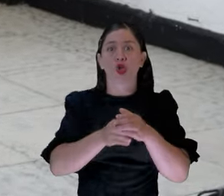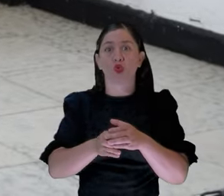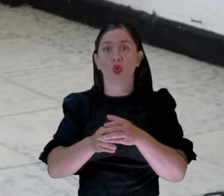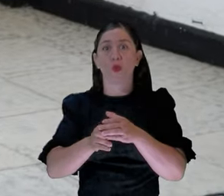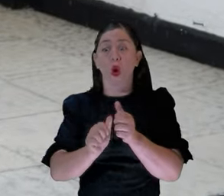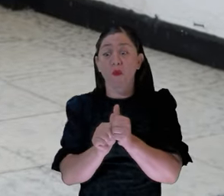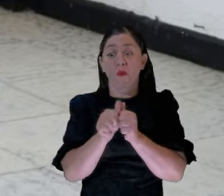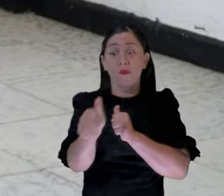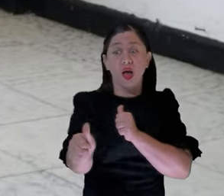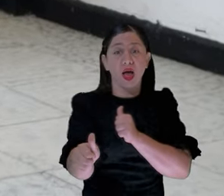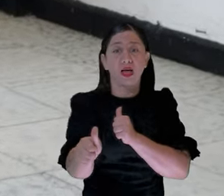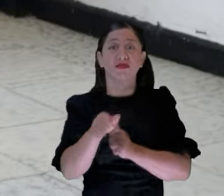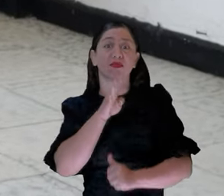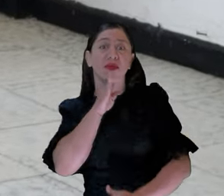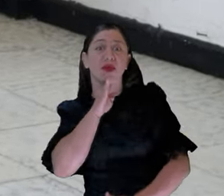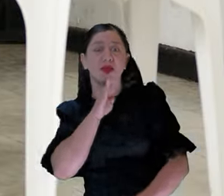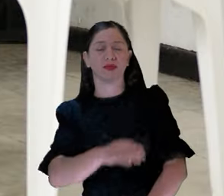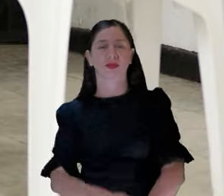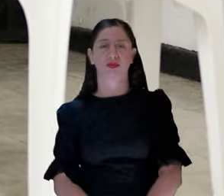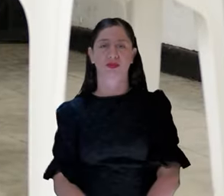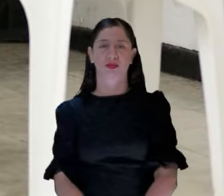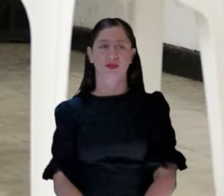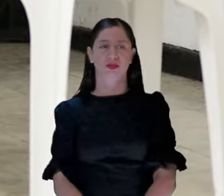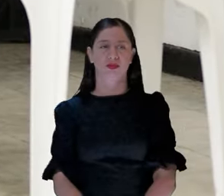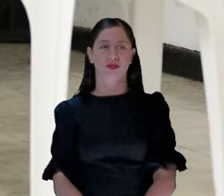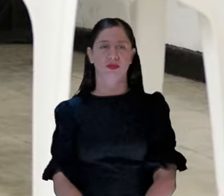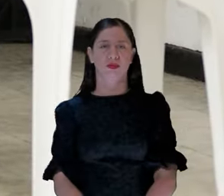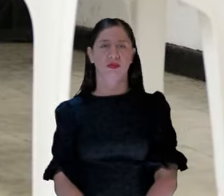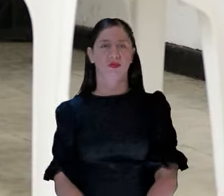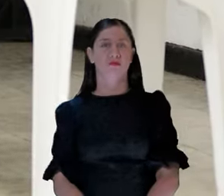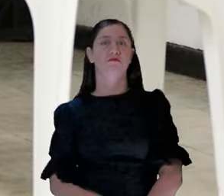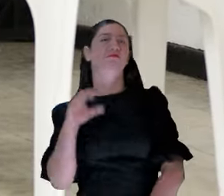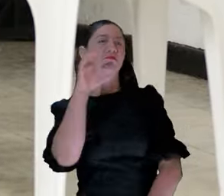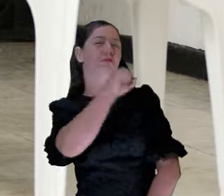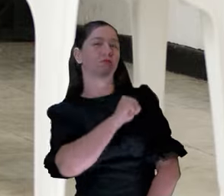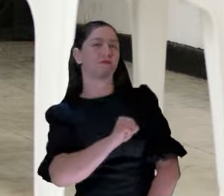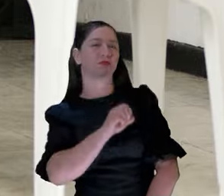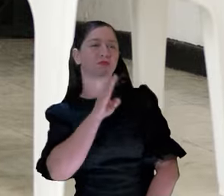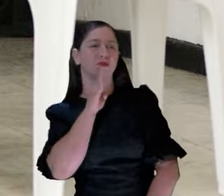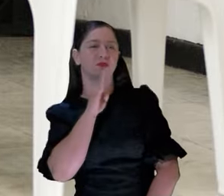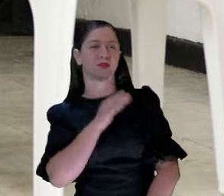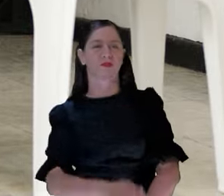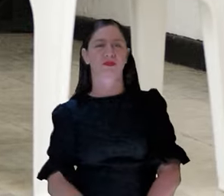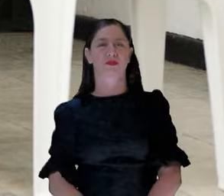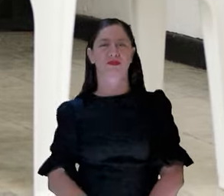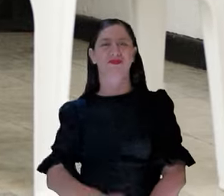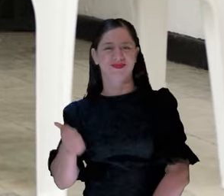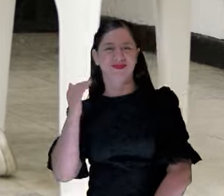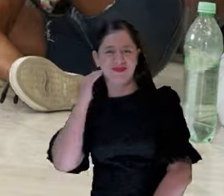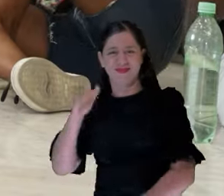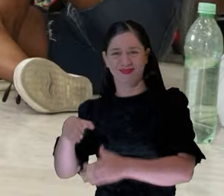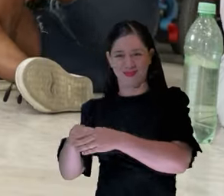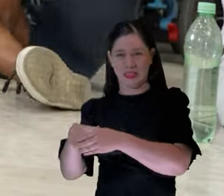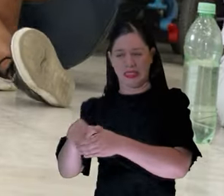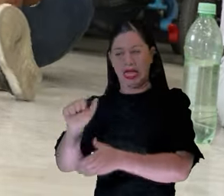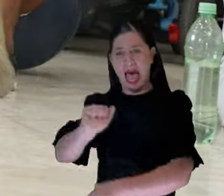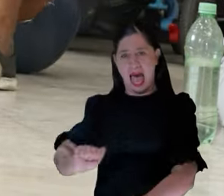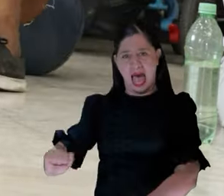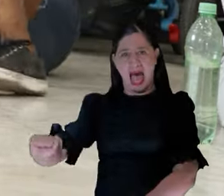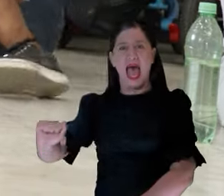Y los grupos finalistas son... Ahí viene aquí. ¿Qué has de jugar? Ay,